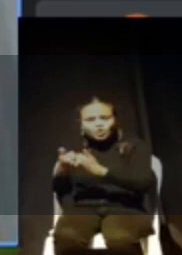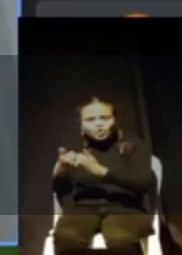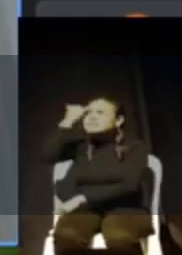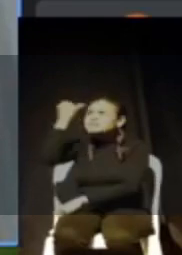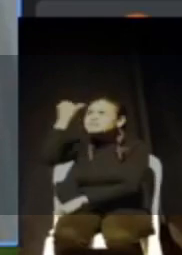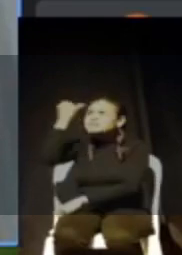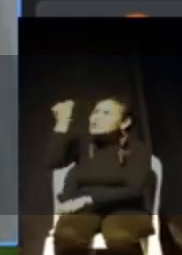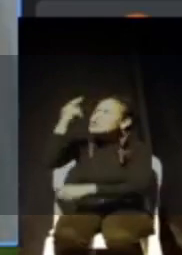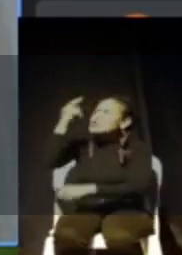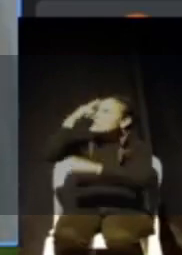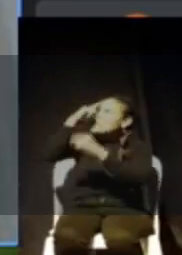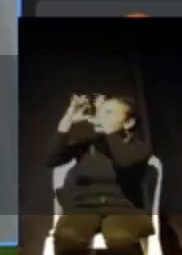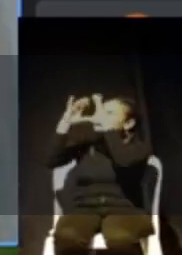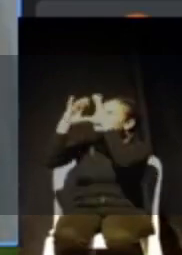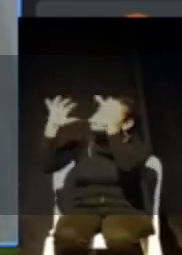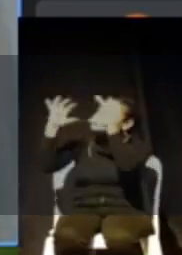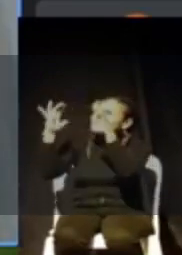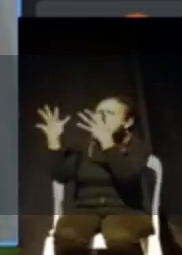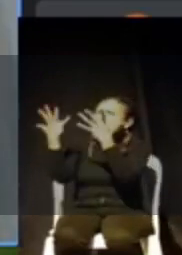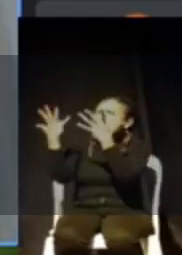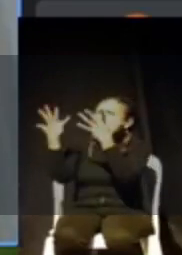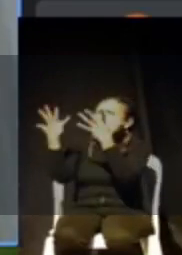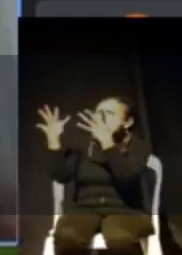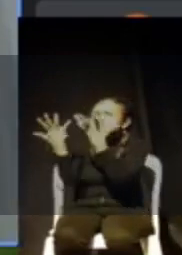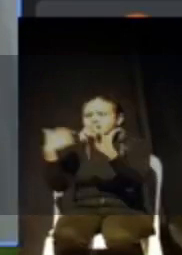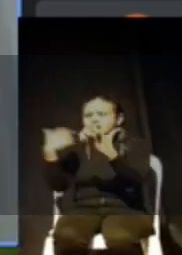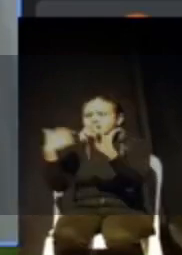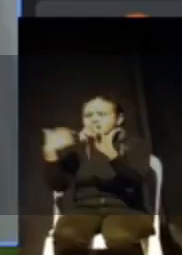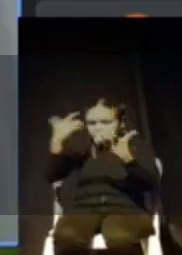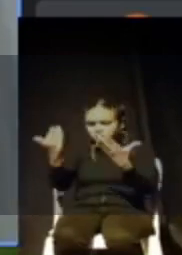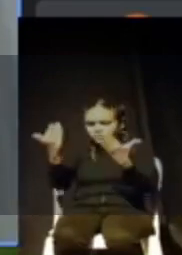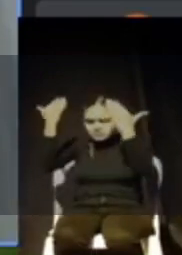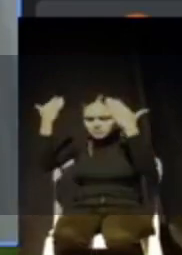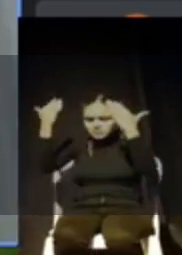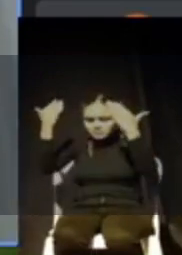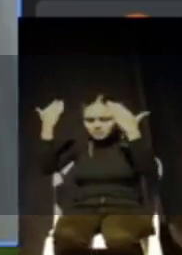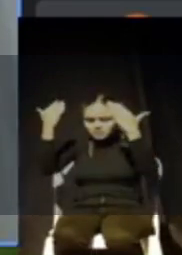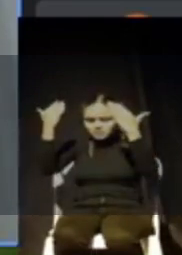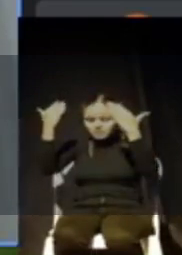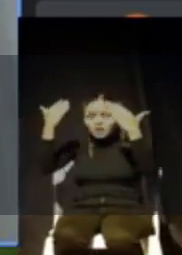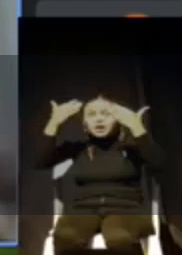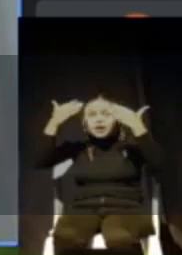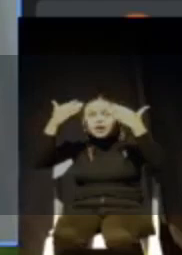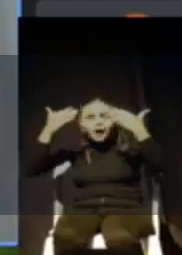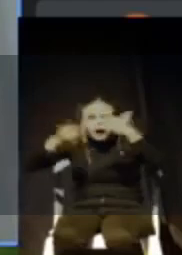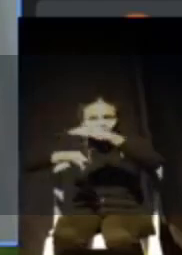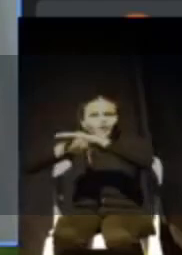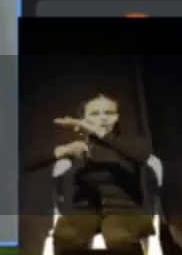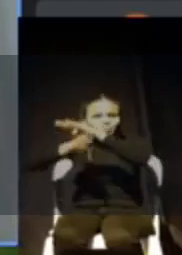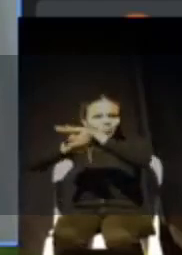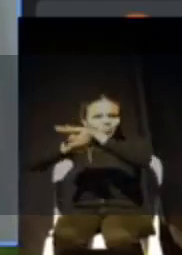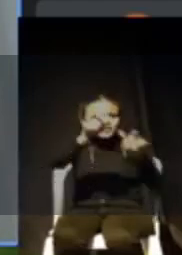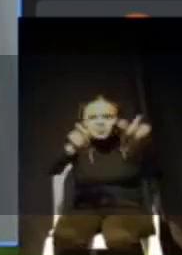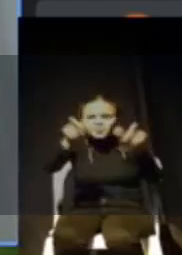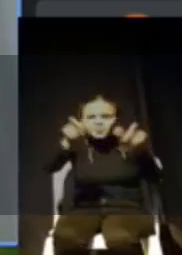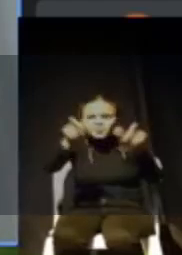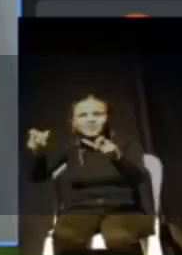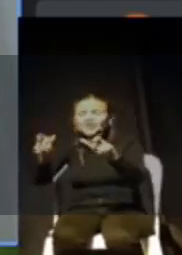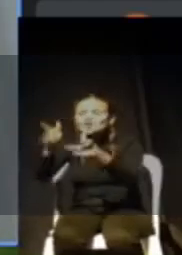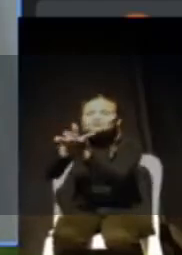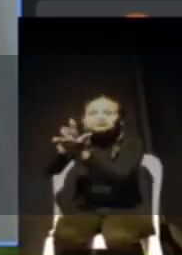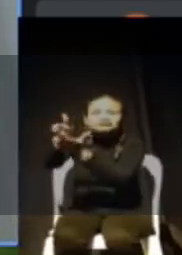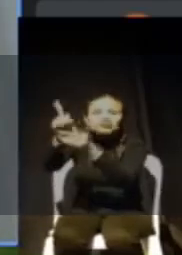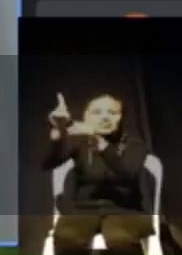esos imaginarios del Ubuntu planetario, del tu mundo, como llama Edward Glissant, que han facilitado la pervivencia de la especie humana, acervos culturales,